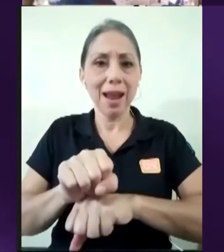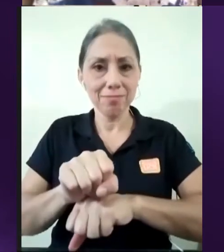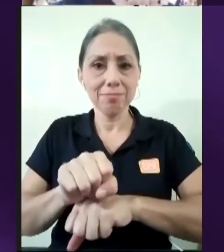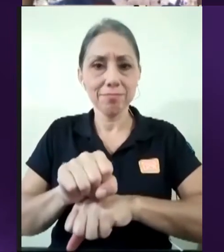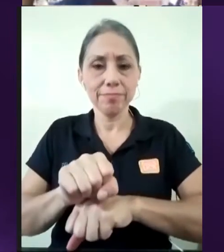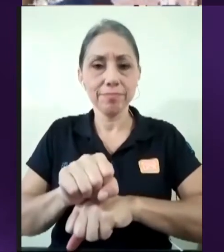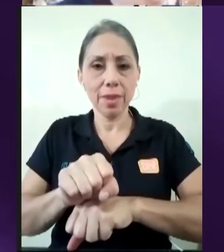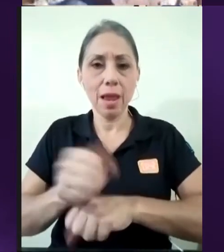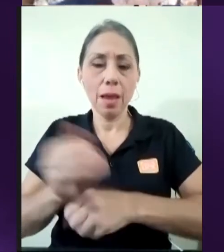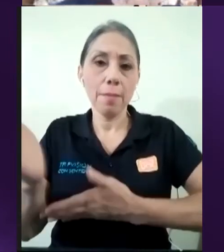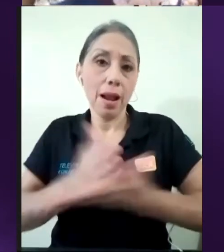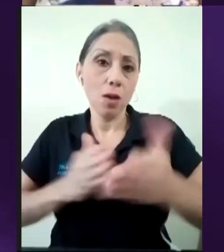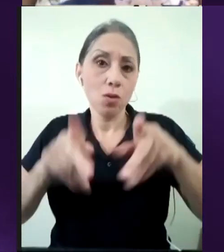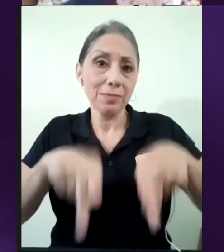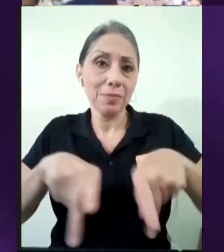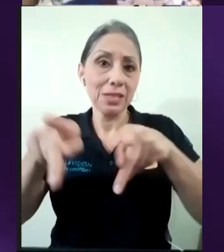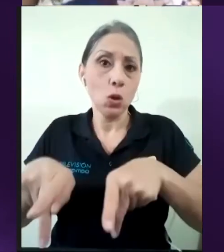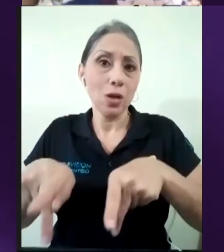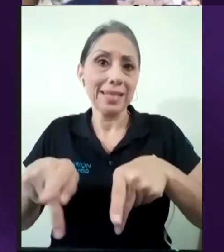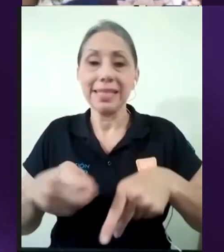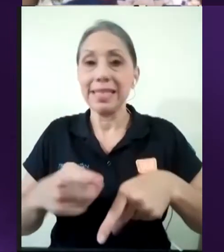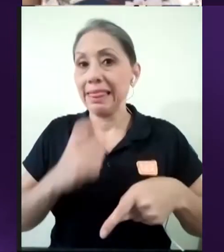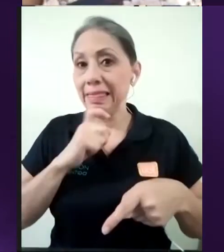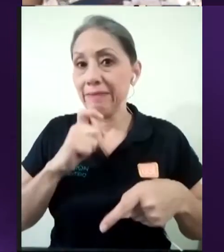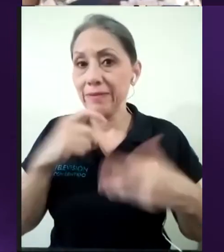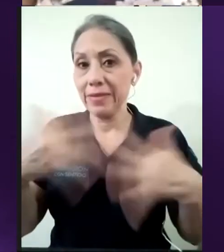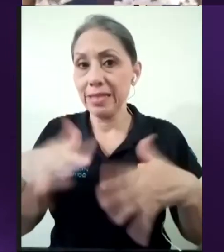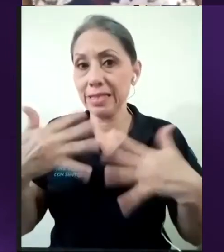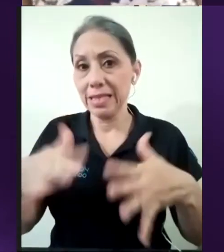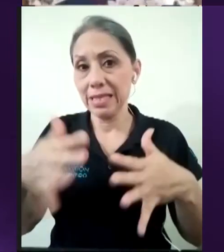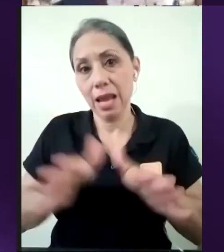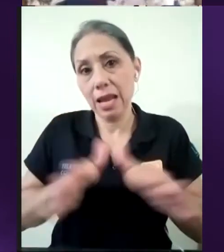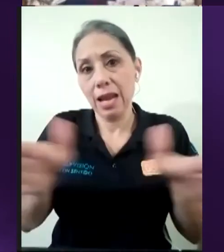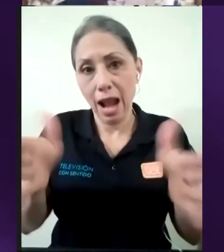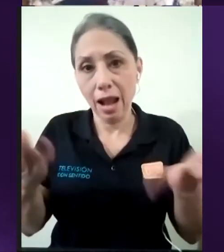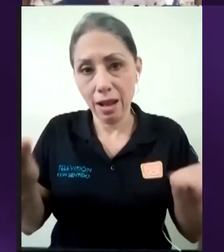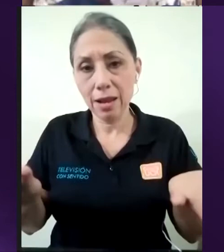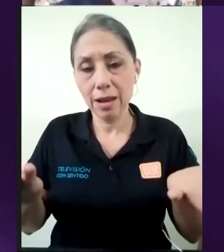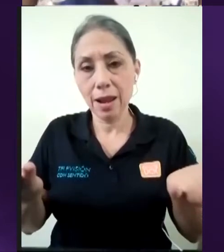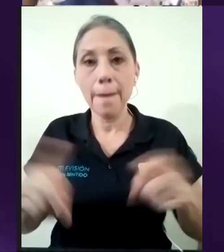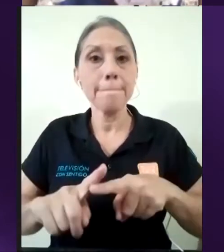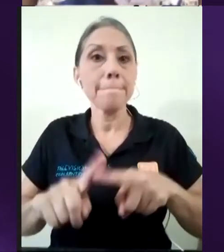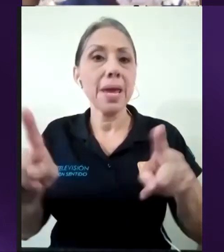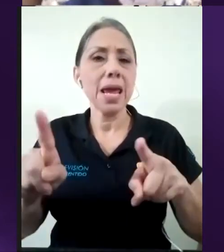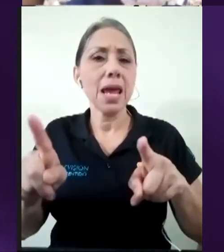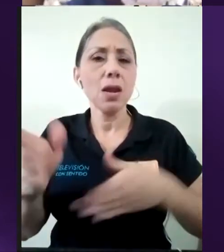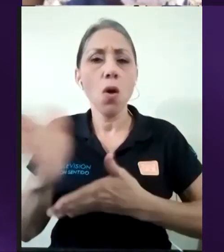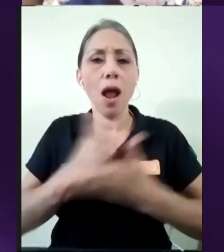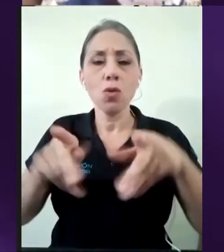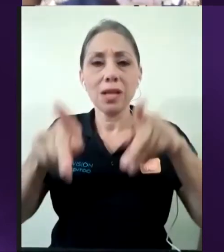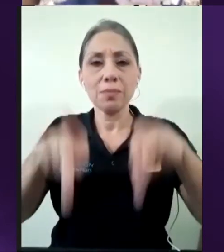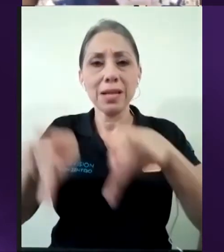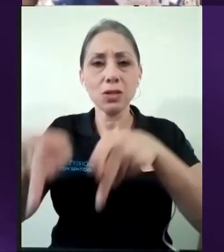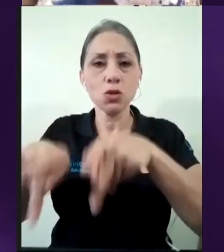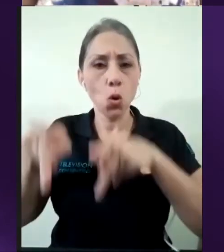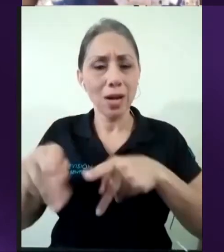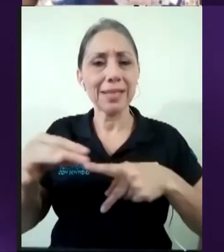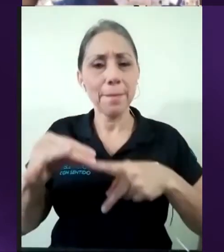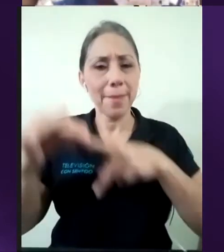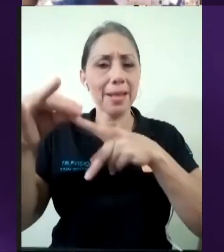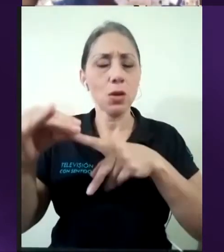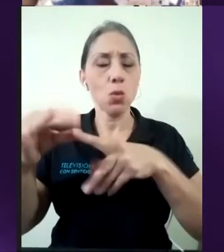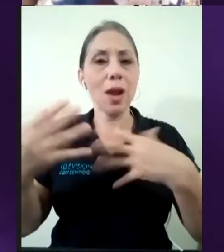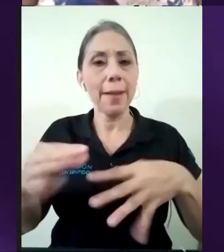puede ser muy difícil de sobrellevar, para la población en general, por supuesto, pero para algunas personas en particular. ¿Cuál es